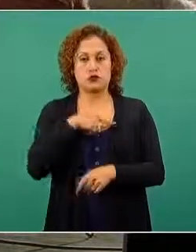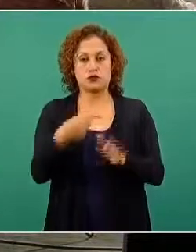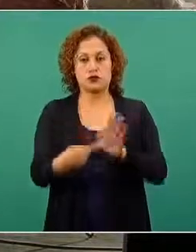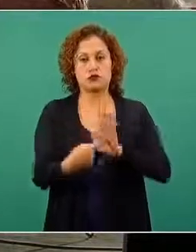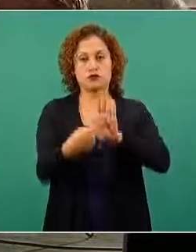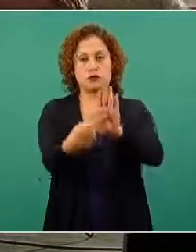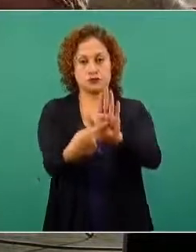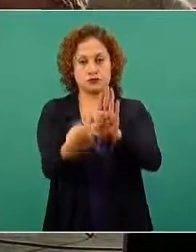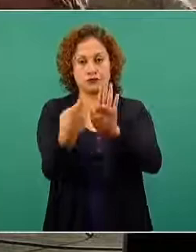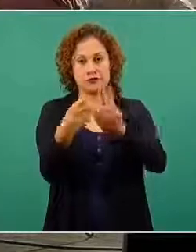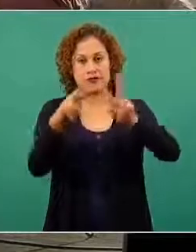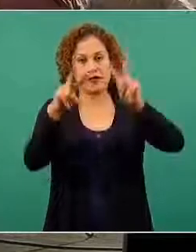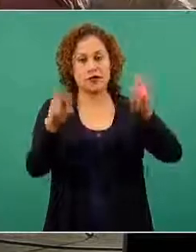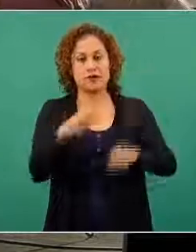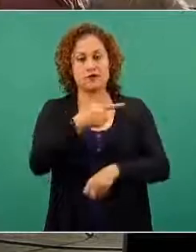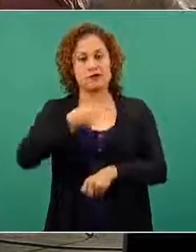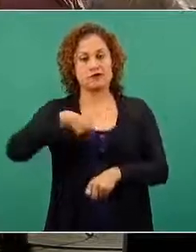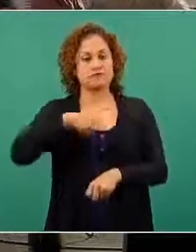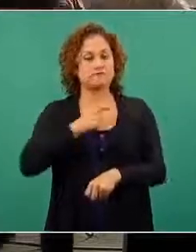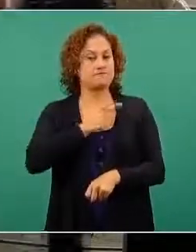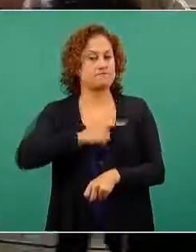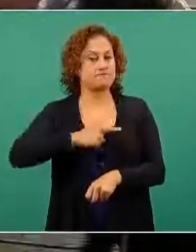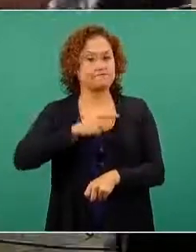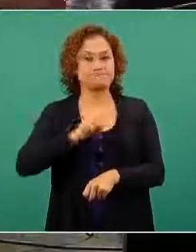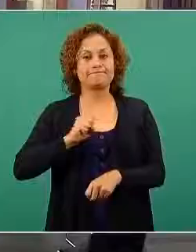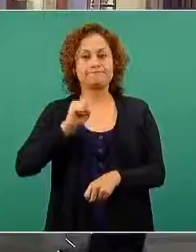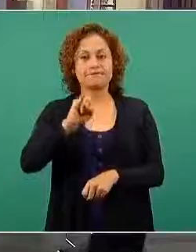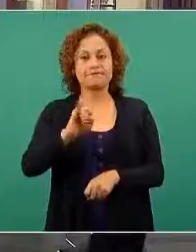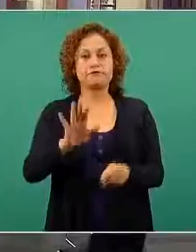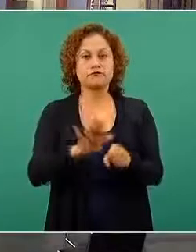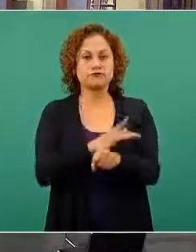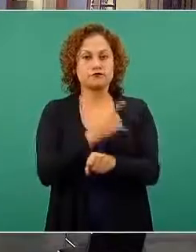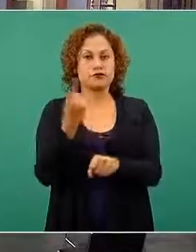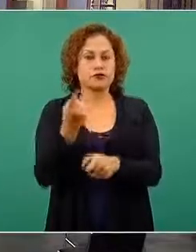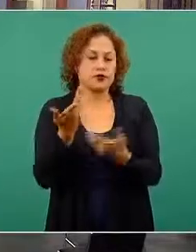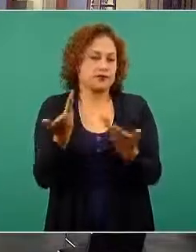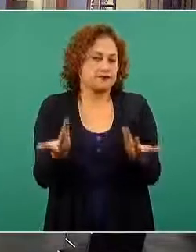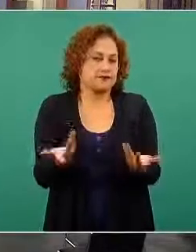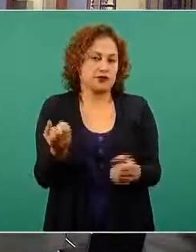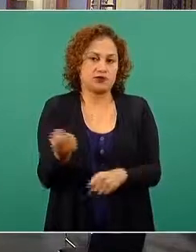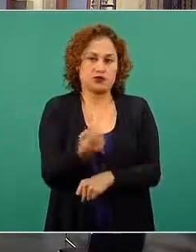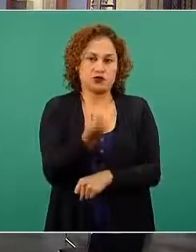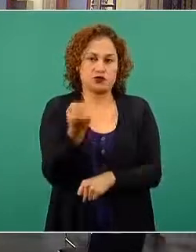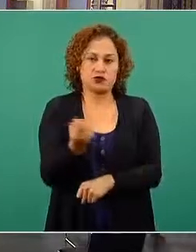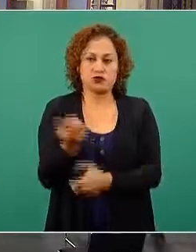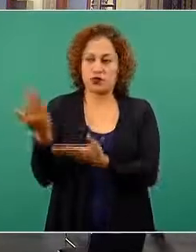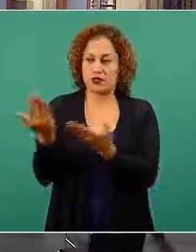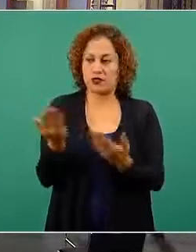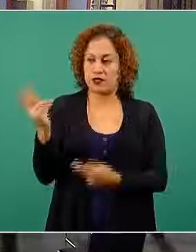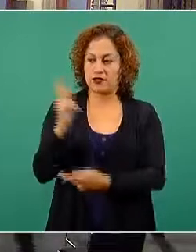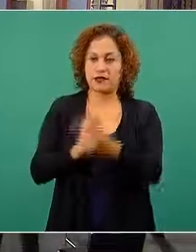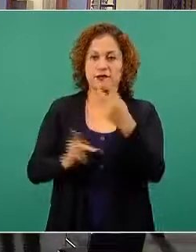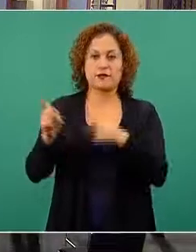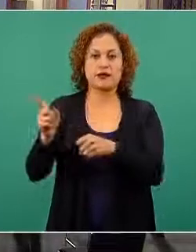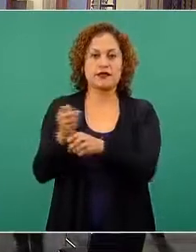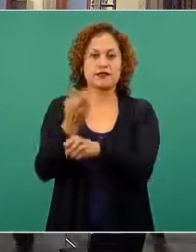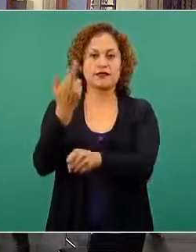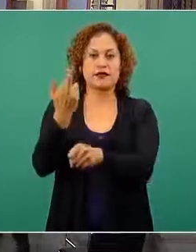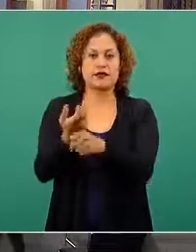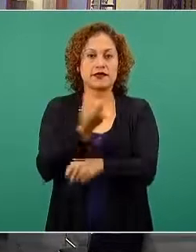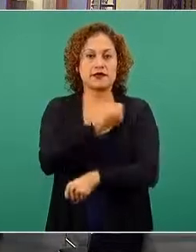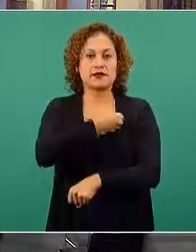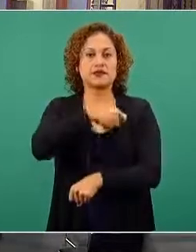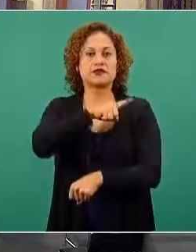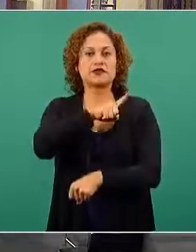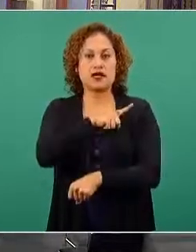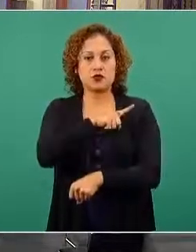gusto. Y nos da mucho gusto porque tenemos el privilegio de que nos acompañe un secretario de salud de una entidad federativa.